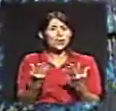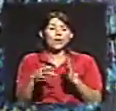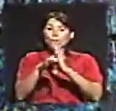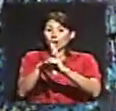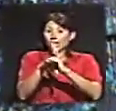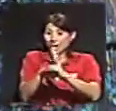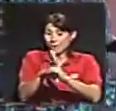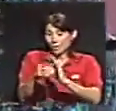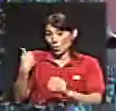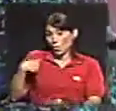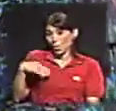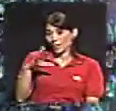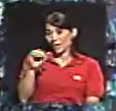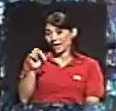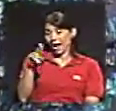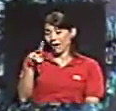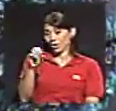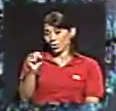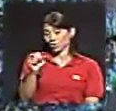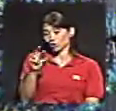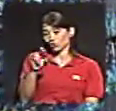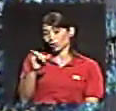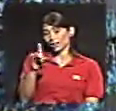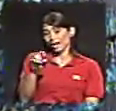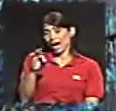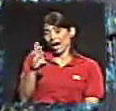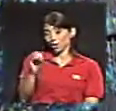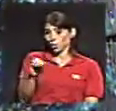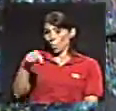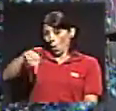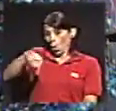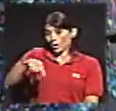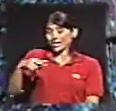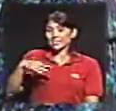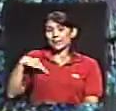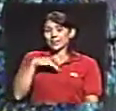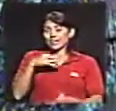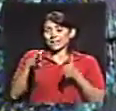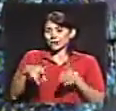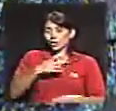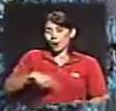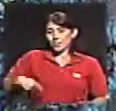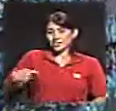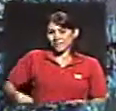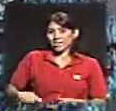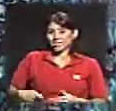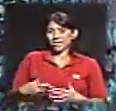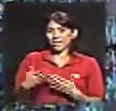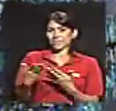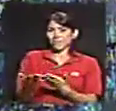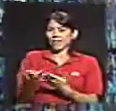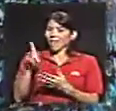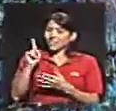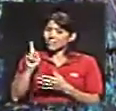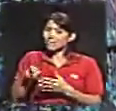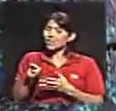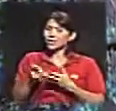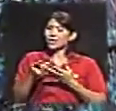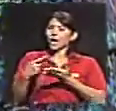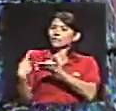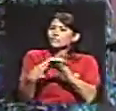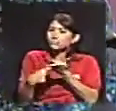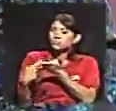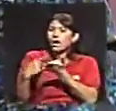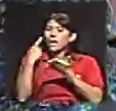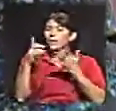ejemplo, don Carlos Ricardo, que hoy está, ¿verdad?, como ministro de la Presidencia, en vez de mediar para que este asunto de una vez por